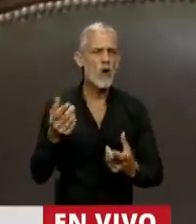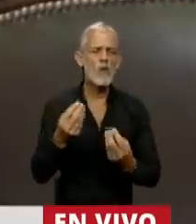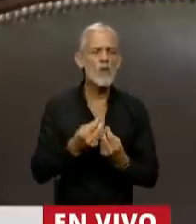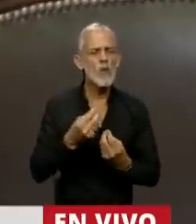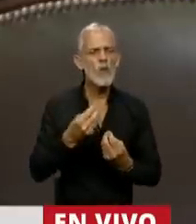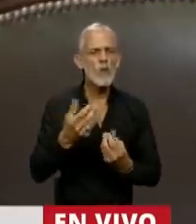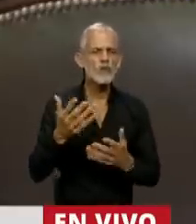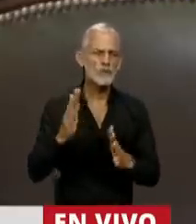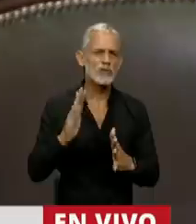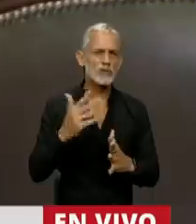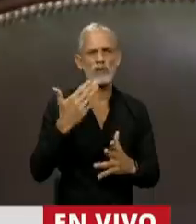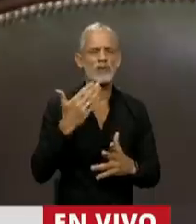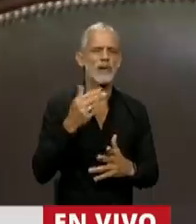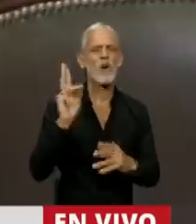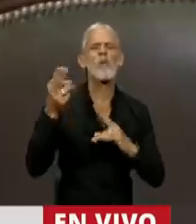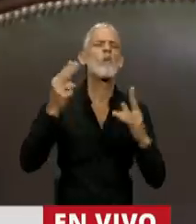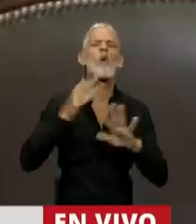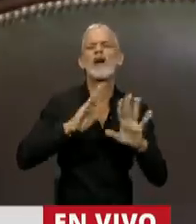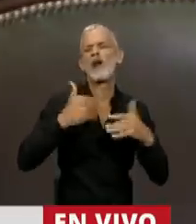Y muchos, no hablemos, no utilicemos los muertos.